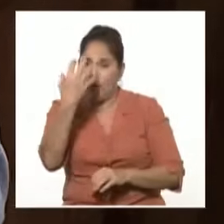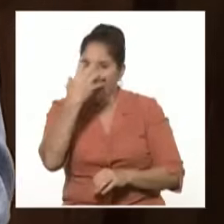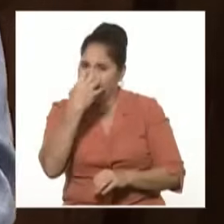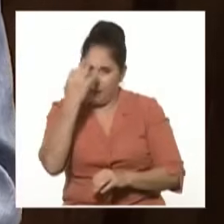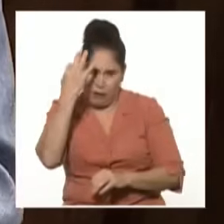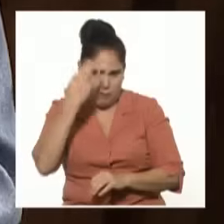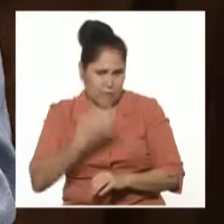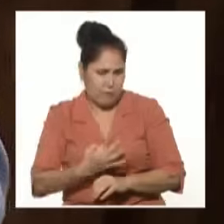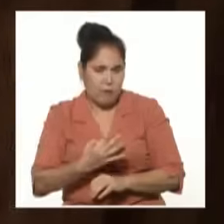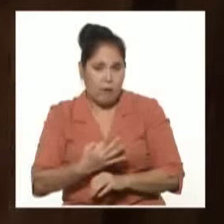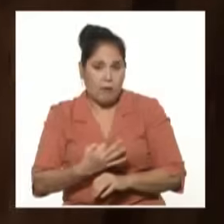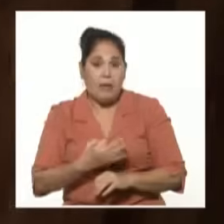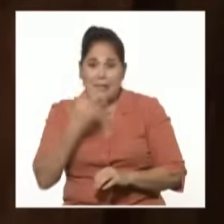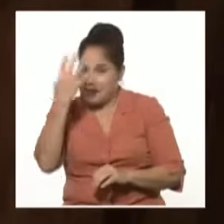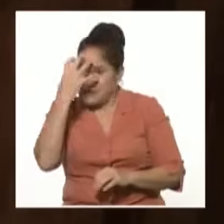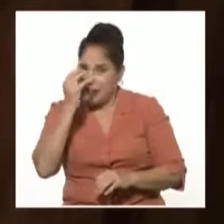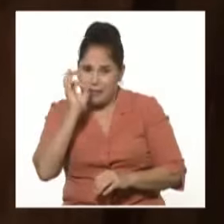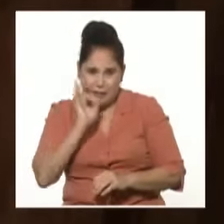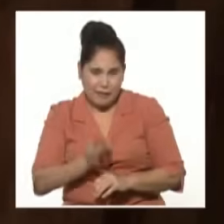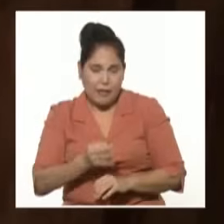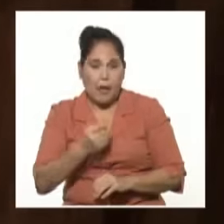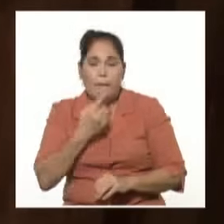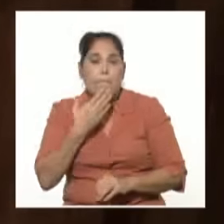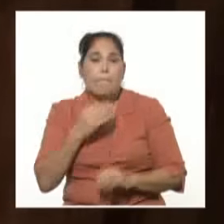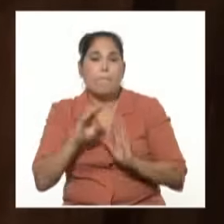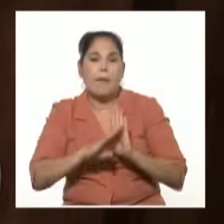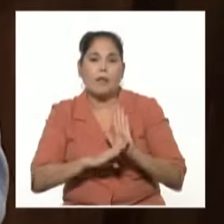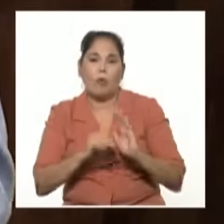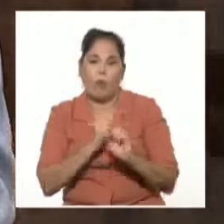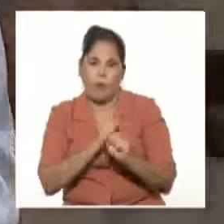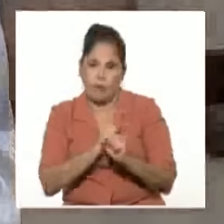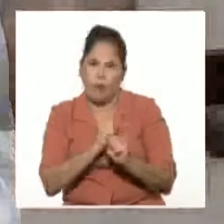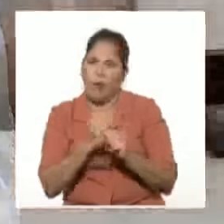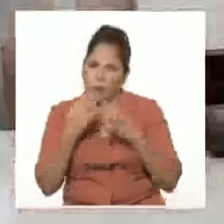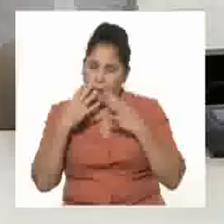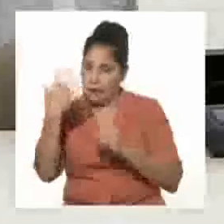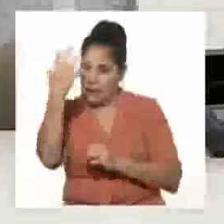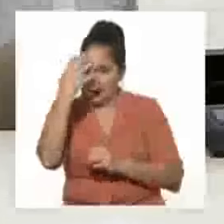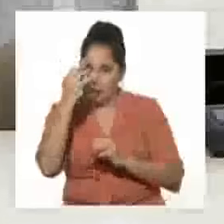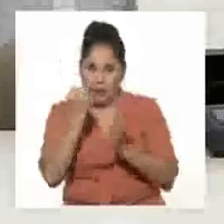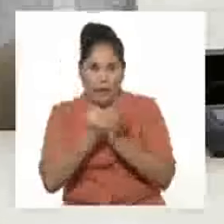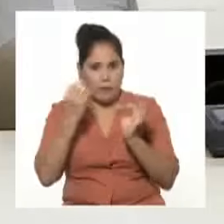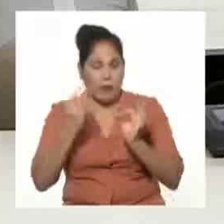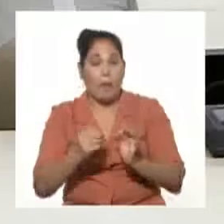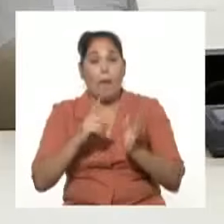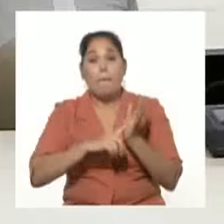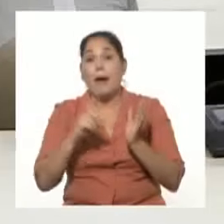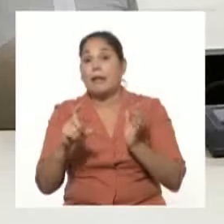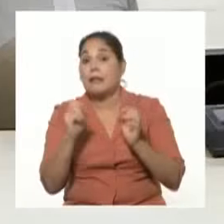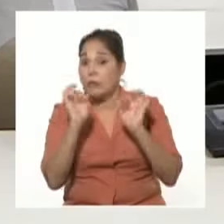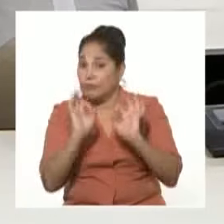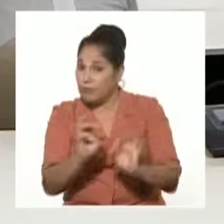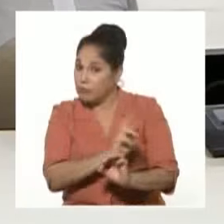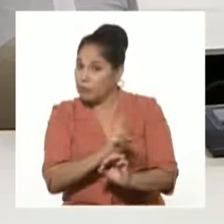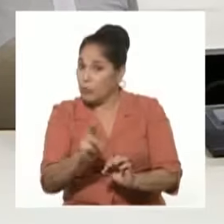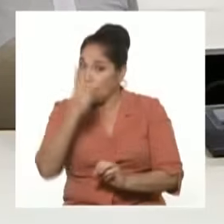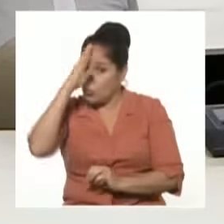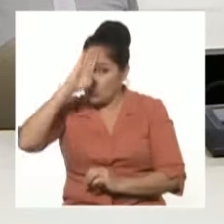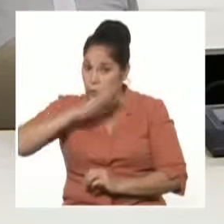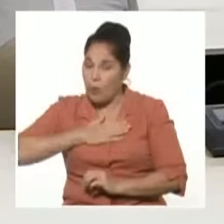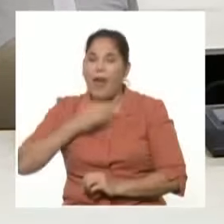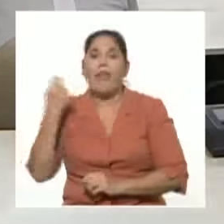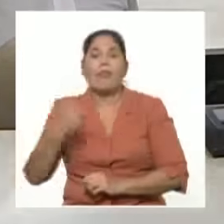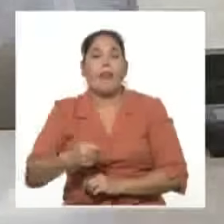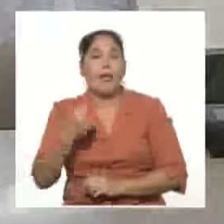autocrítica no como ritual, sino como método de trabajo. Hoy ratificamos que el Partido Único de la Revolución Cubana debe ser